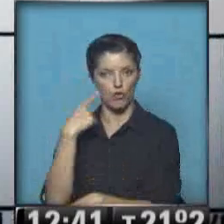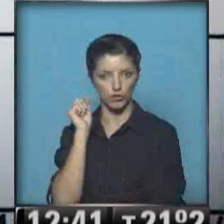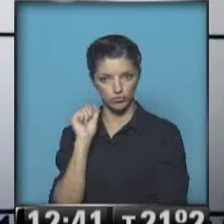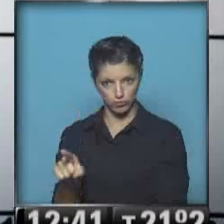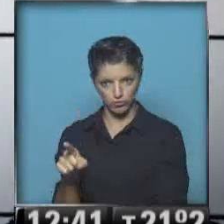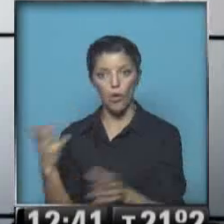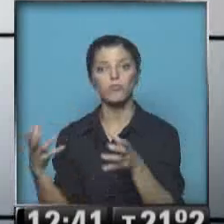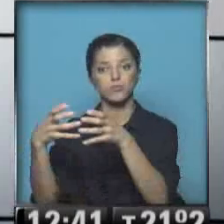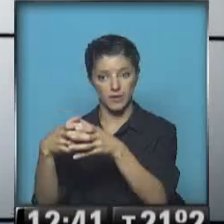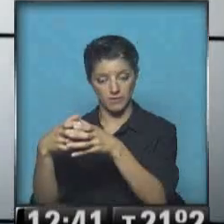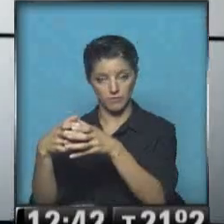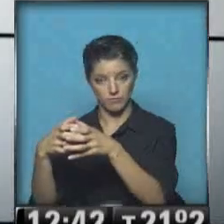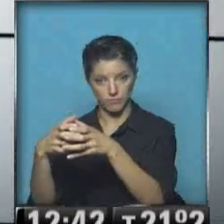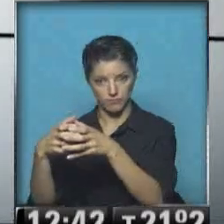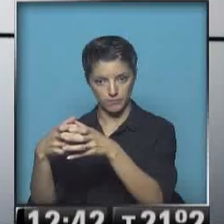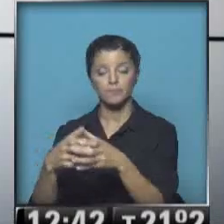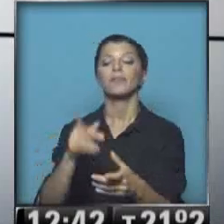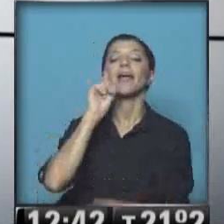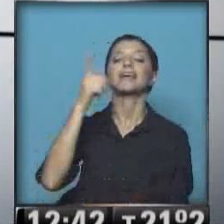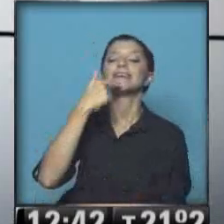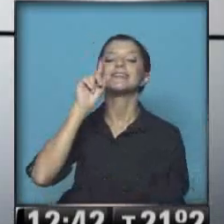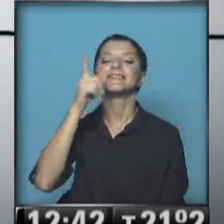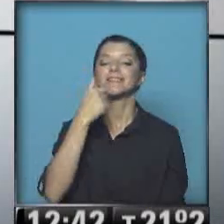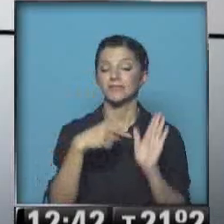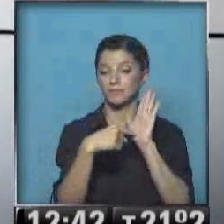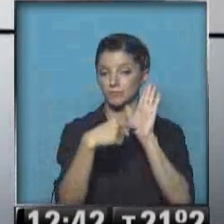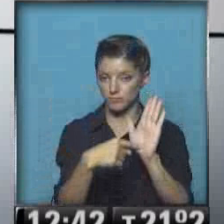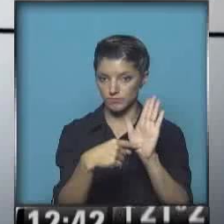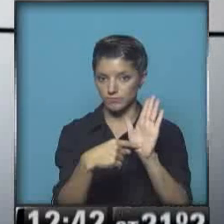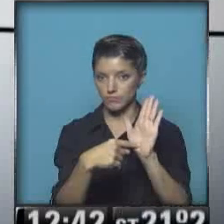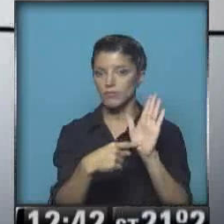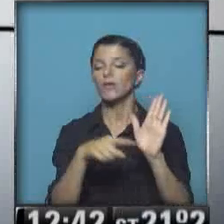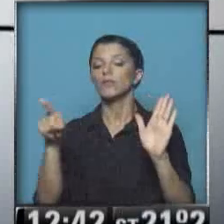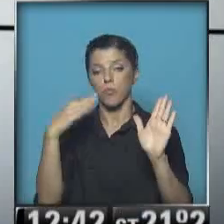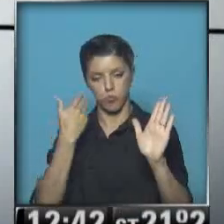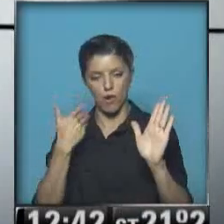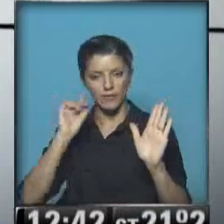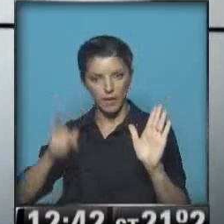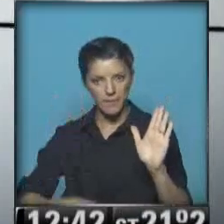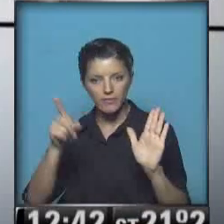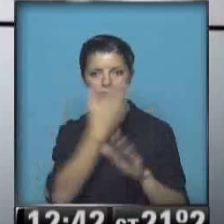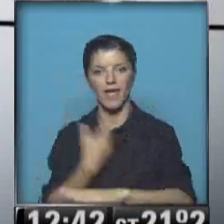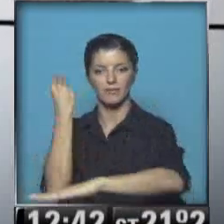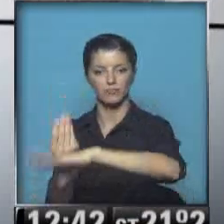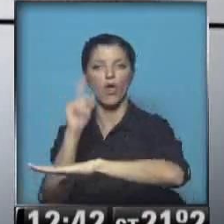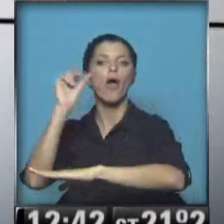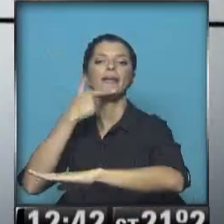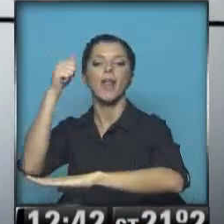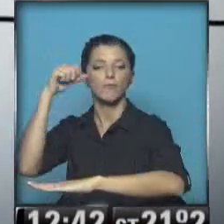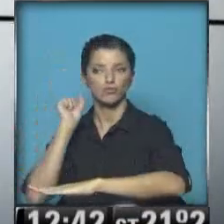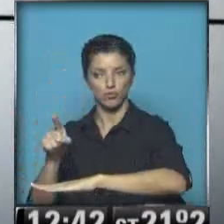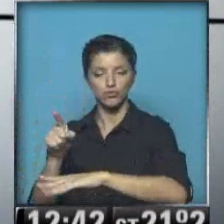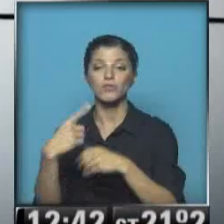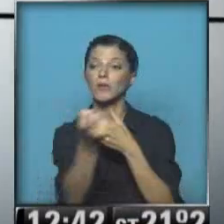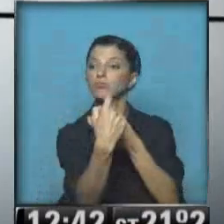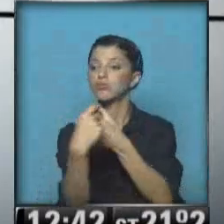y Siria elisi dice el análisis de inteligencia podría también declarar un estado islámico mediante su Unión con otras